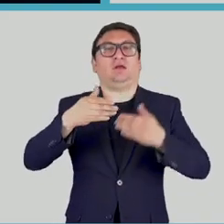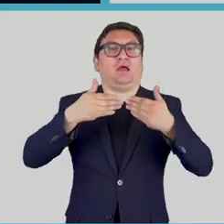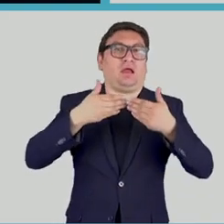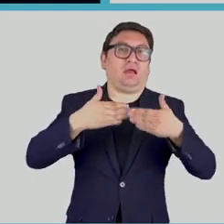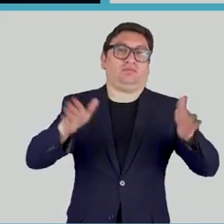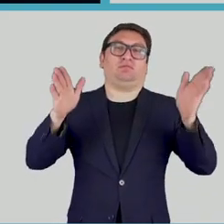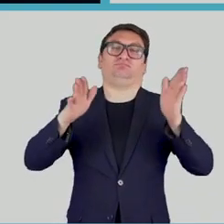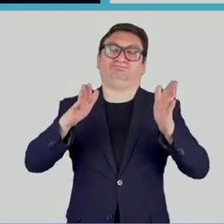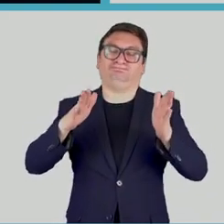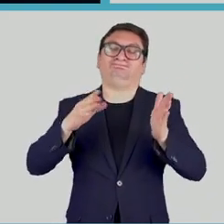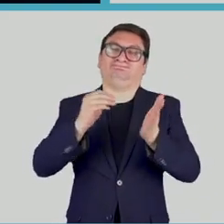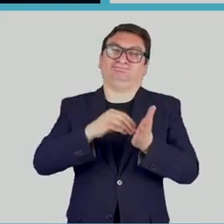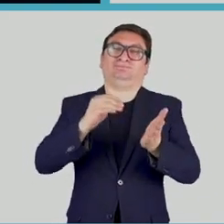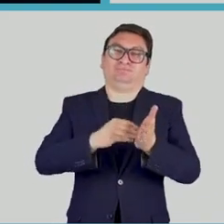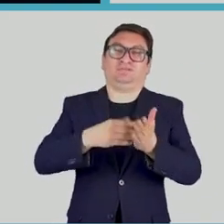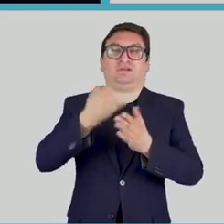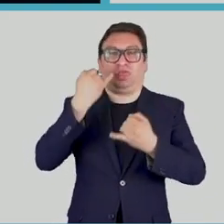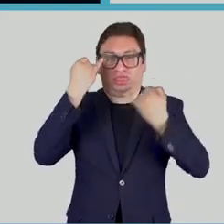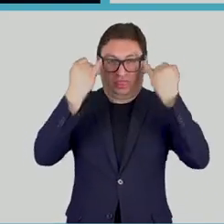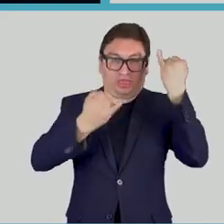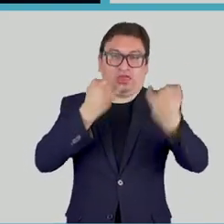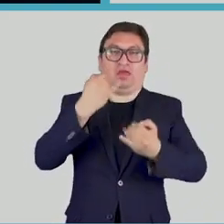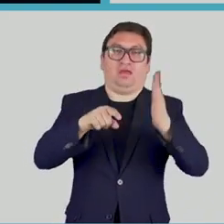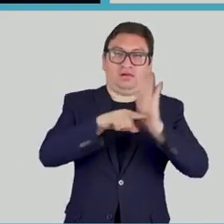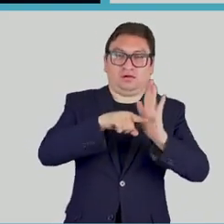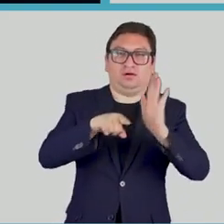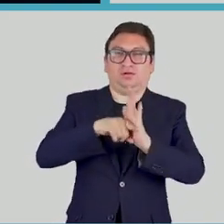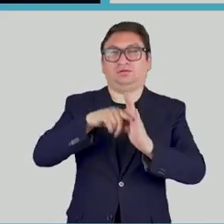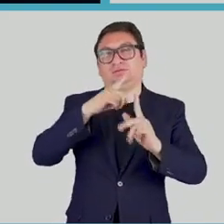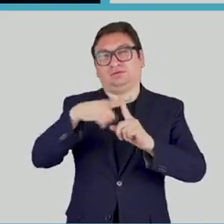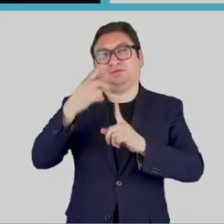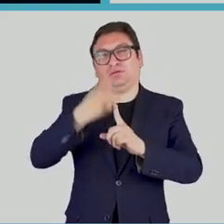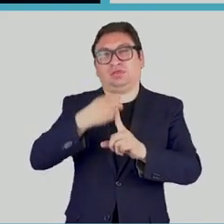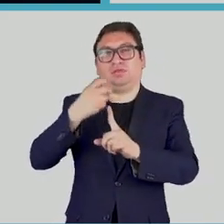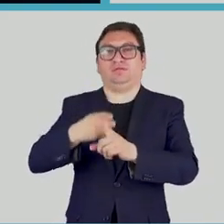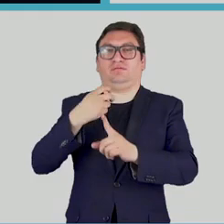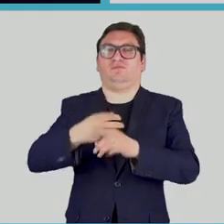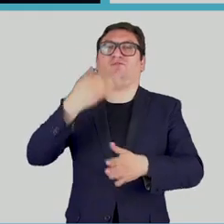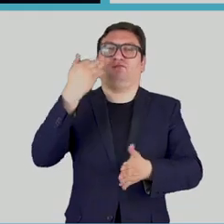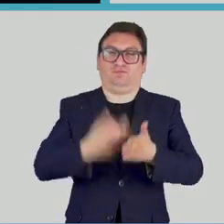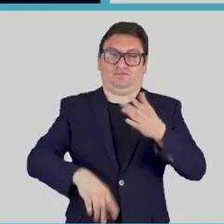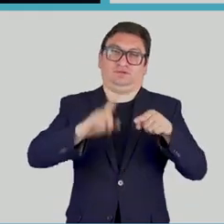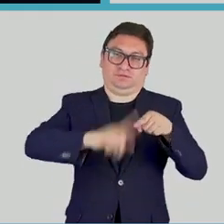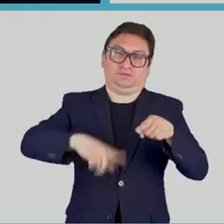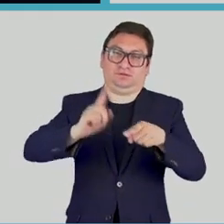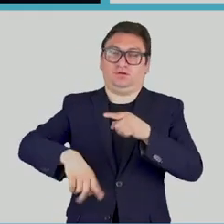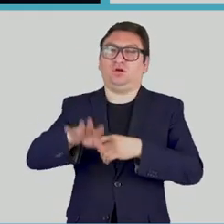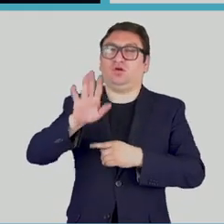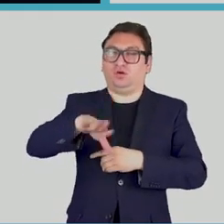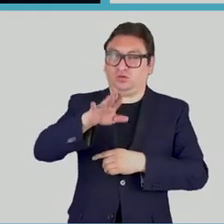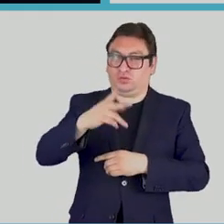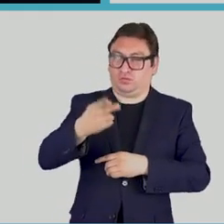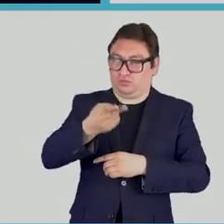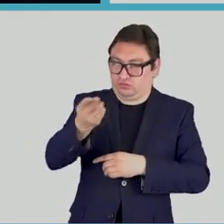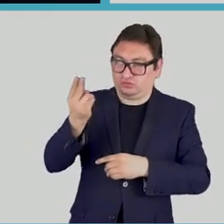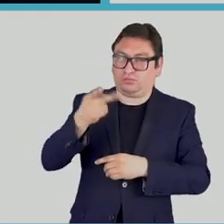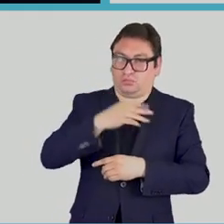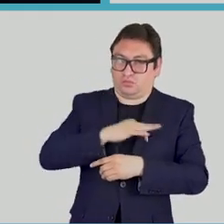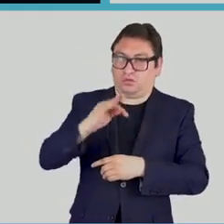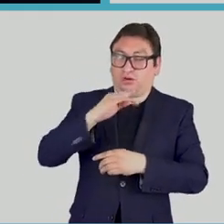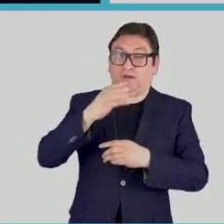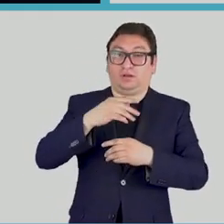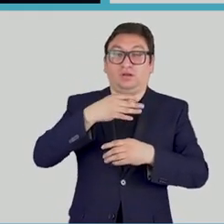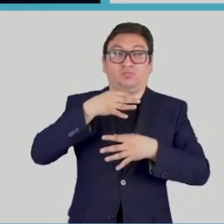abierta todavía tiene algunos estereotipos quizás que que que derrotar pero usted cree que